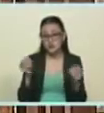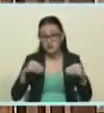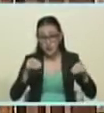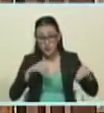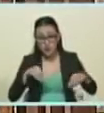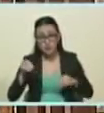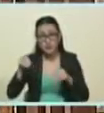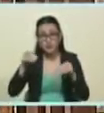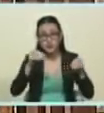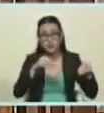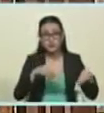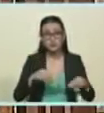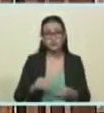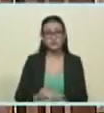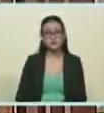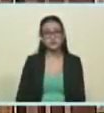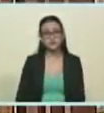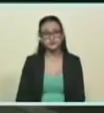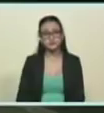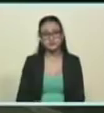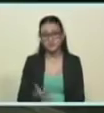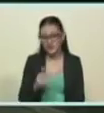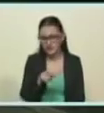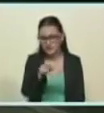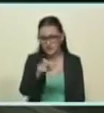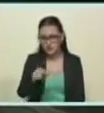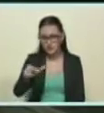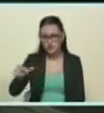los que puedo ver, entre los presentes, pues.